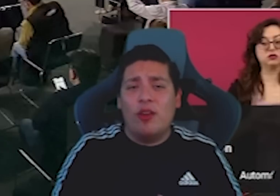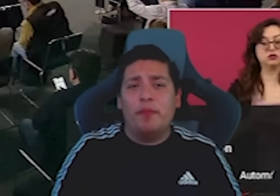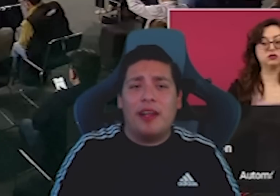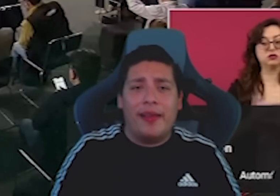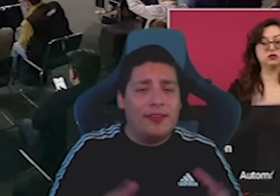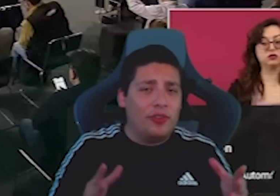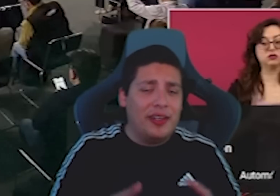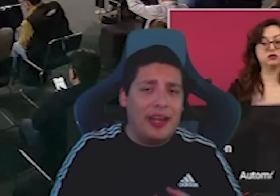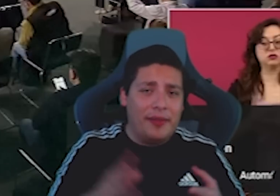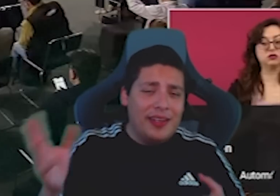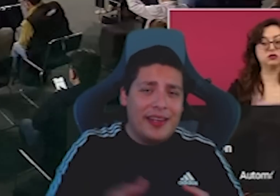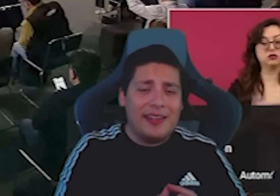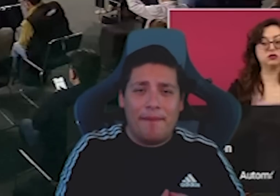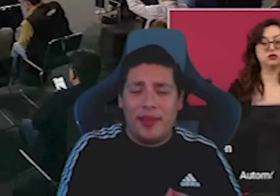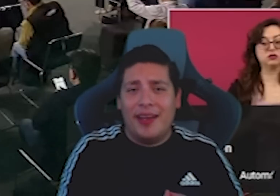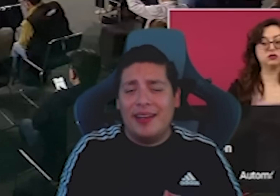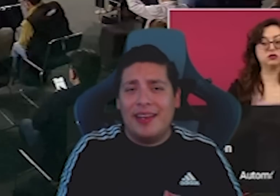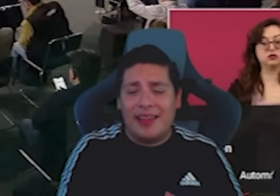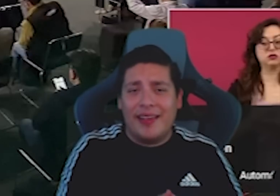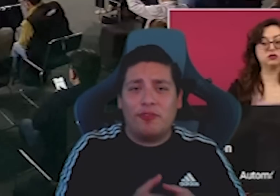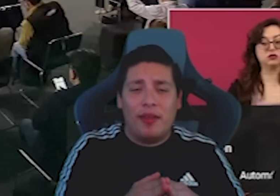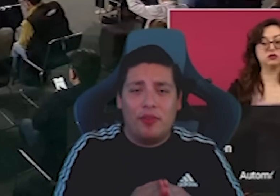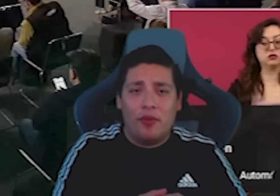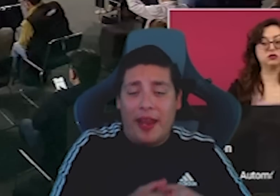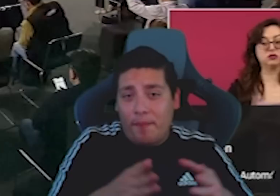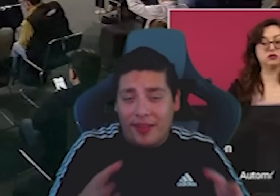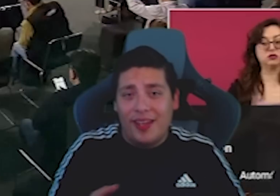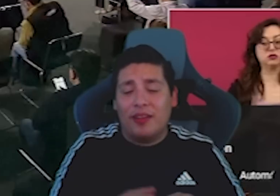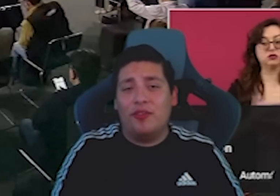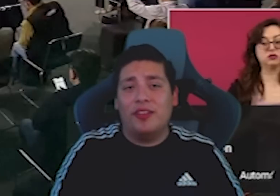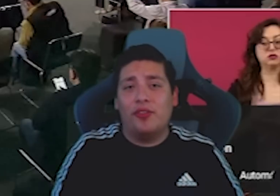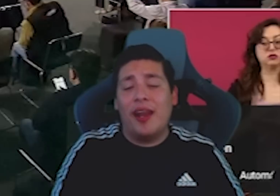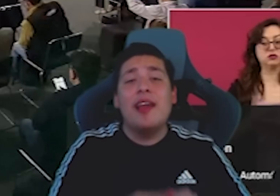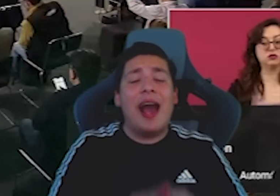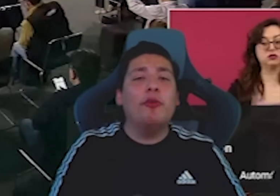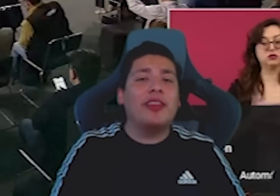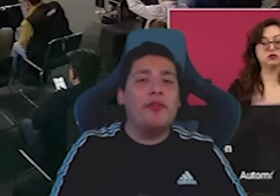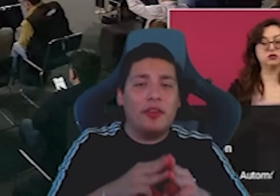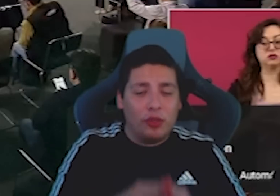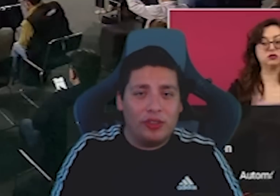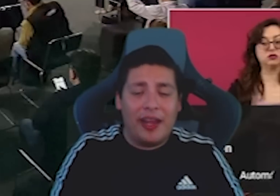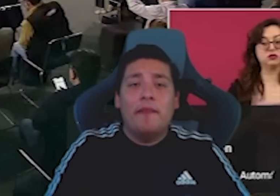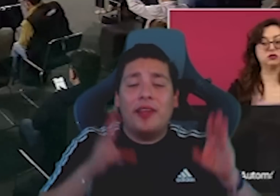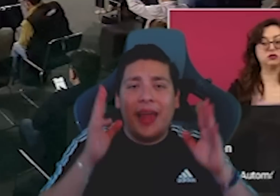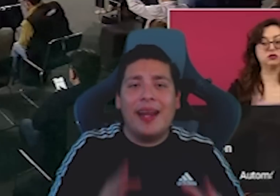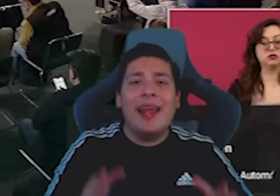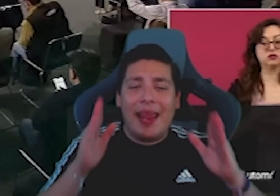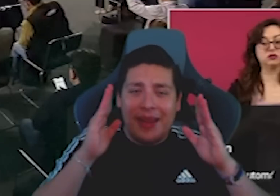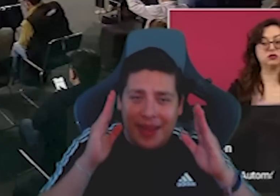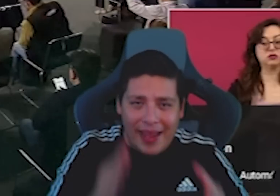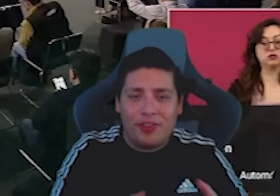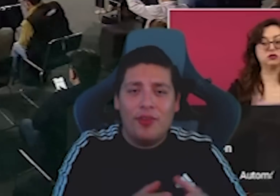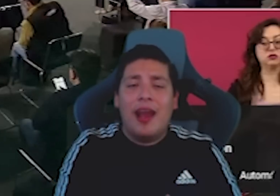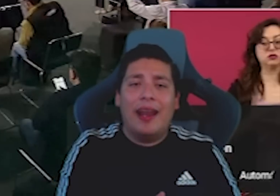harán Kenia López Rabadán, Xochitl Gálvez y también Lili Téllez cuando el Partido Acción Nacional ha votado en contra de